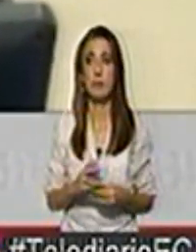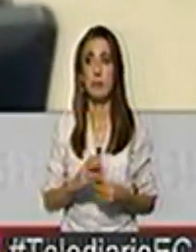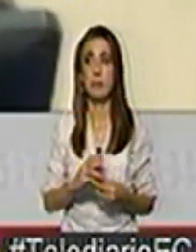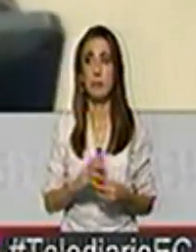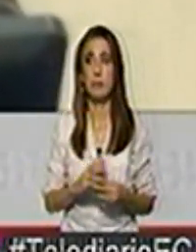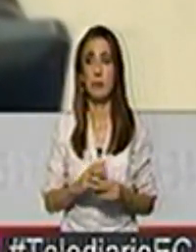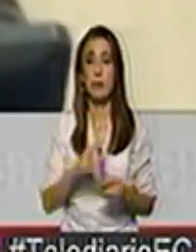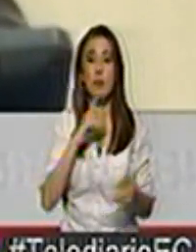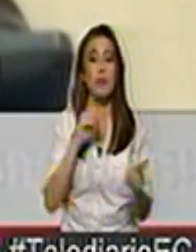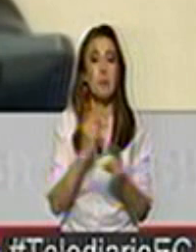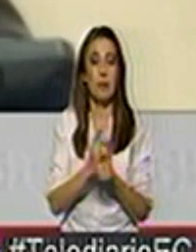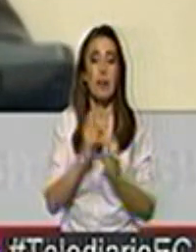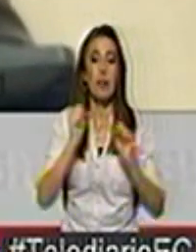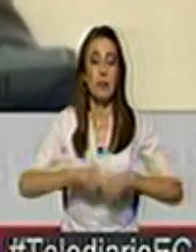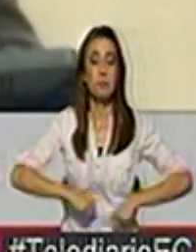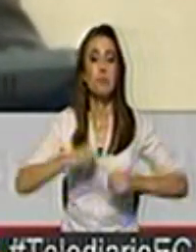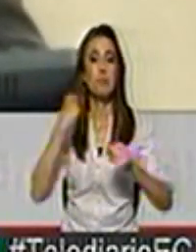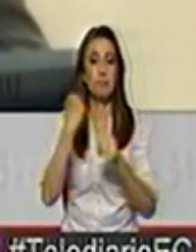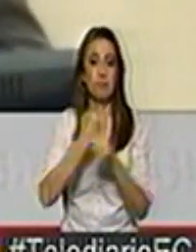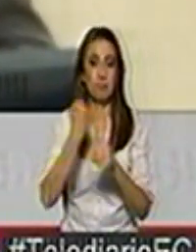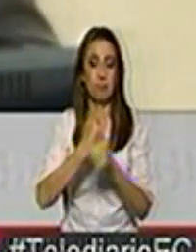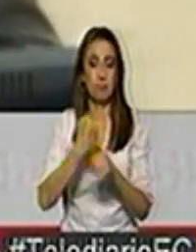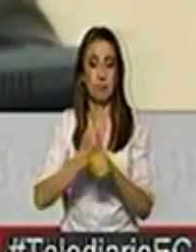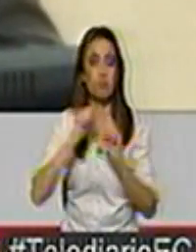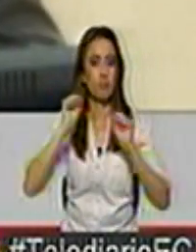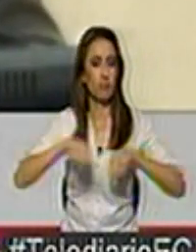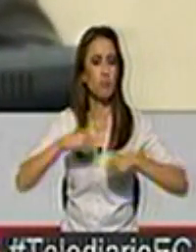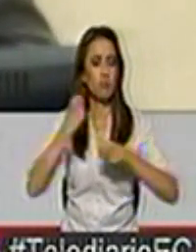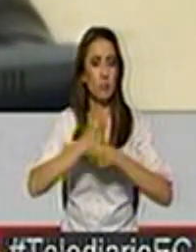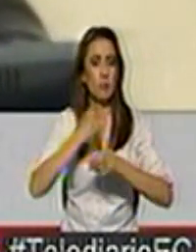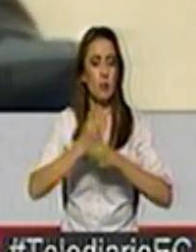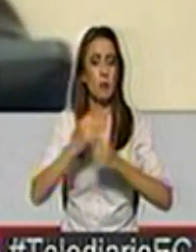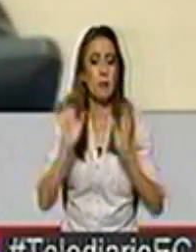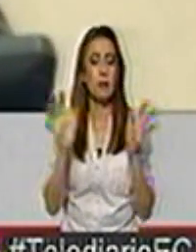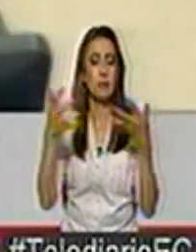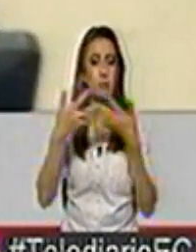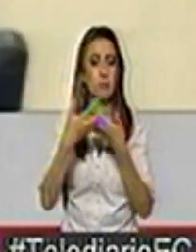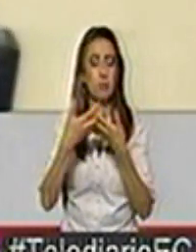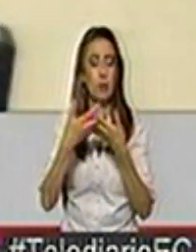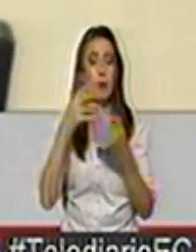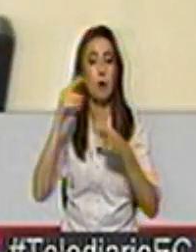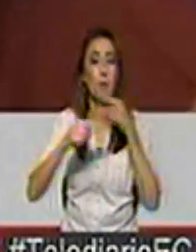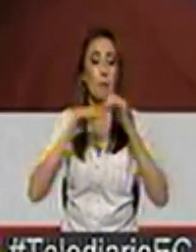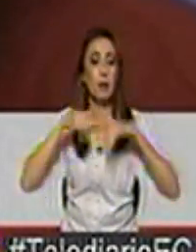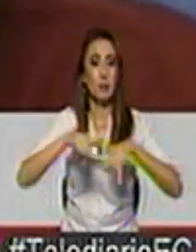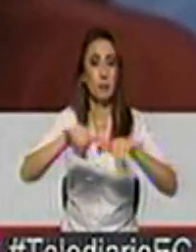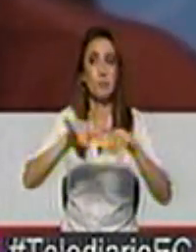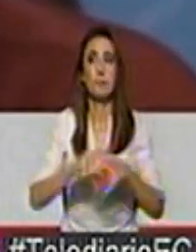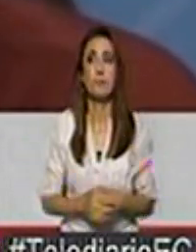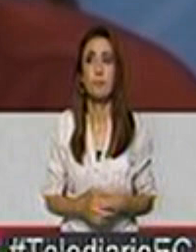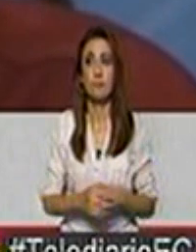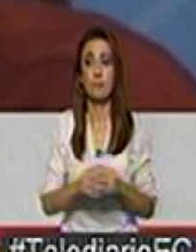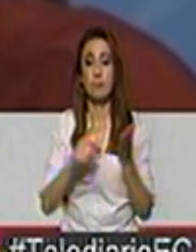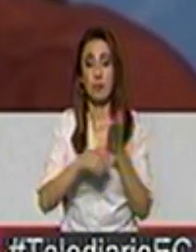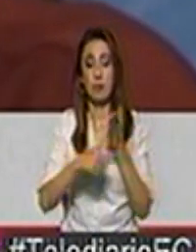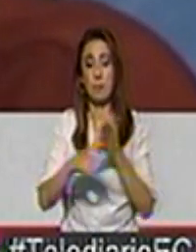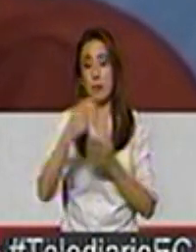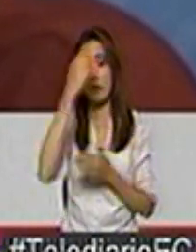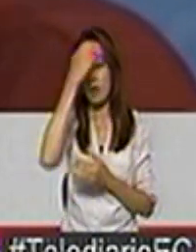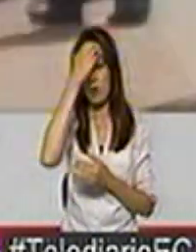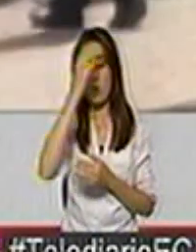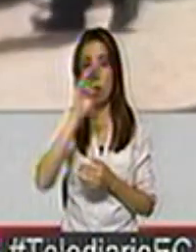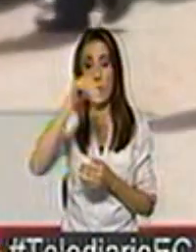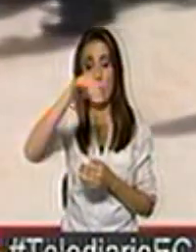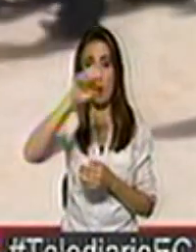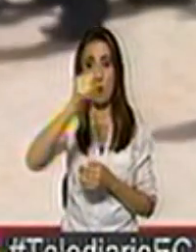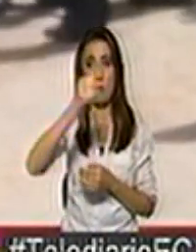hemos demostrado que se puede trabajar armónicamente entre todas las instituciones del Estado para salir adelante. La ministra de Educación, Montserrat